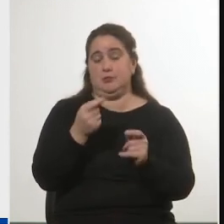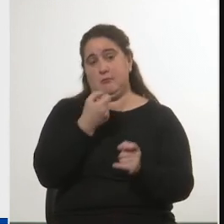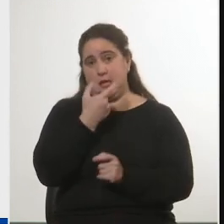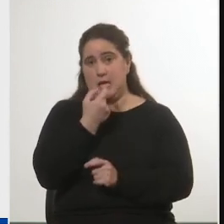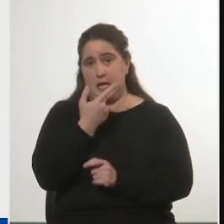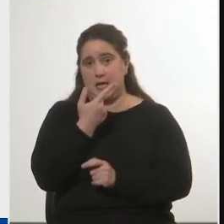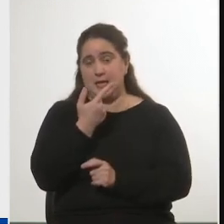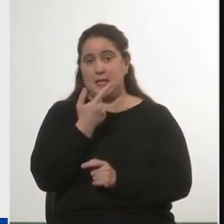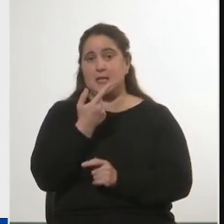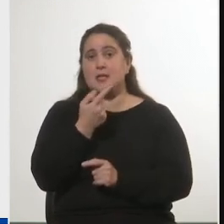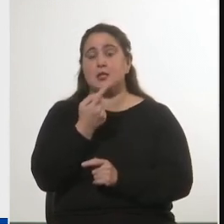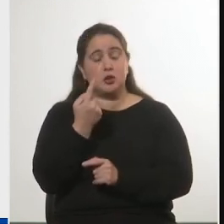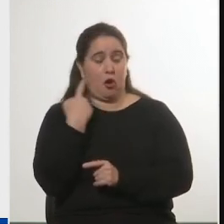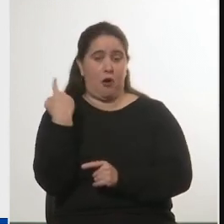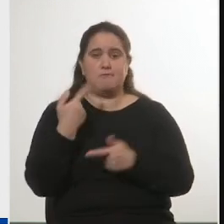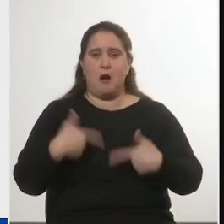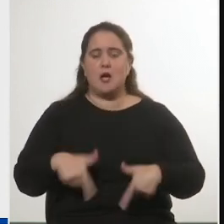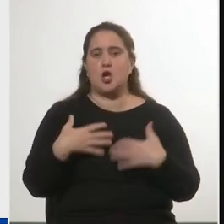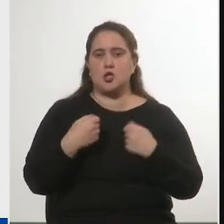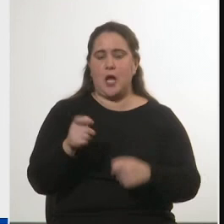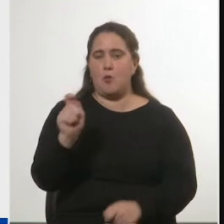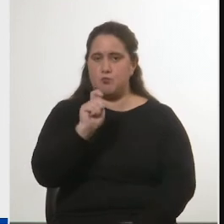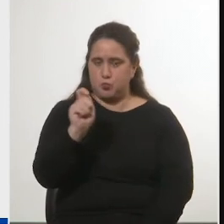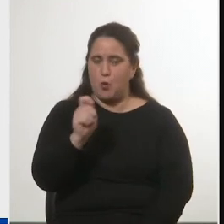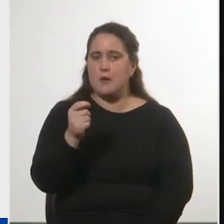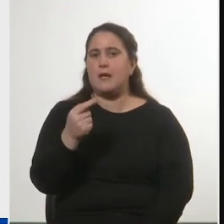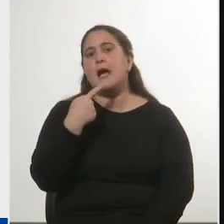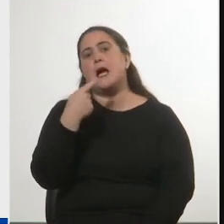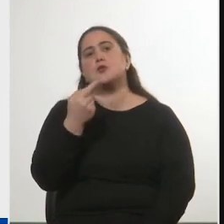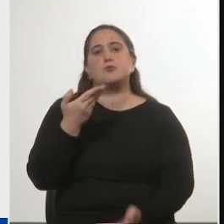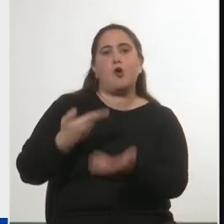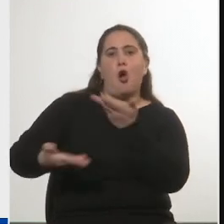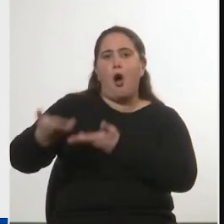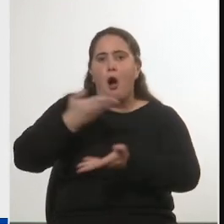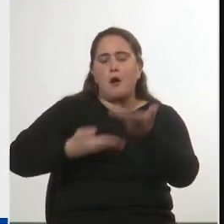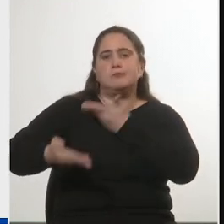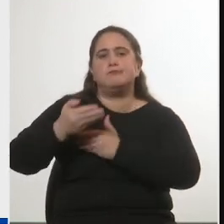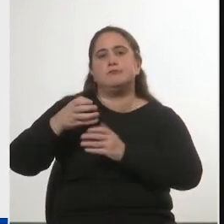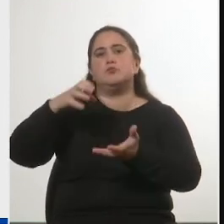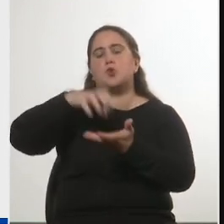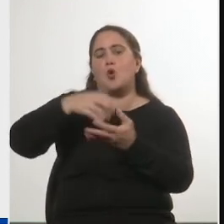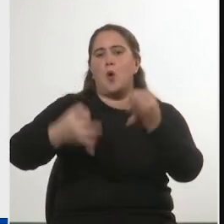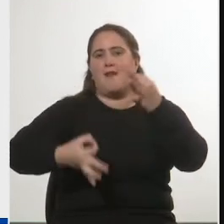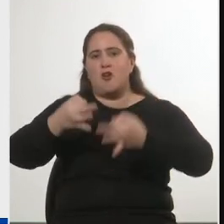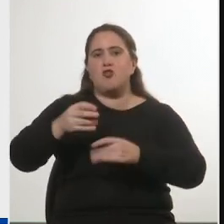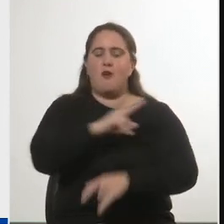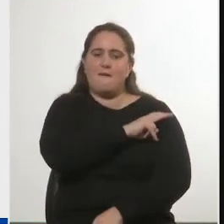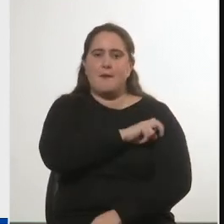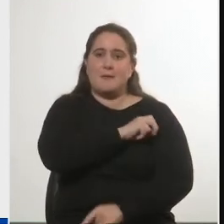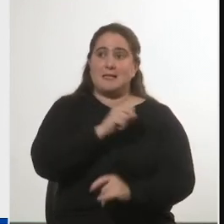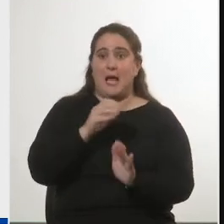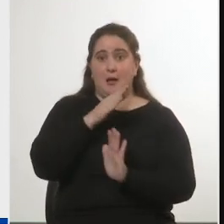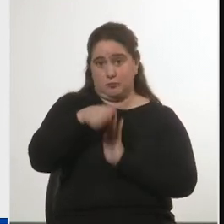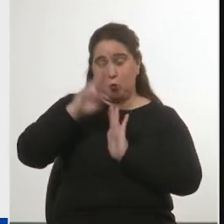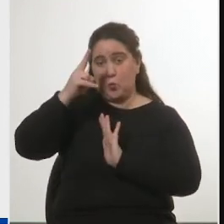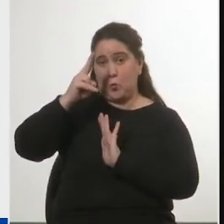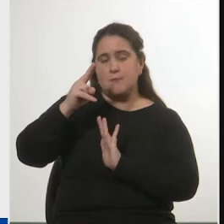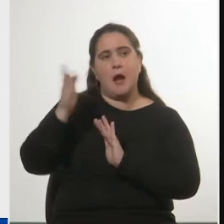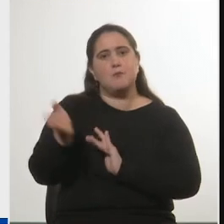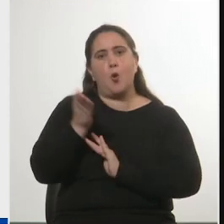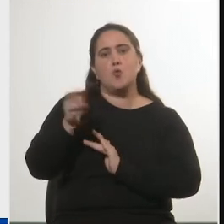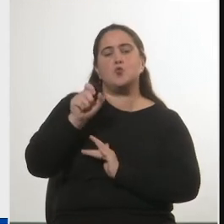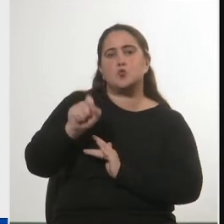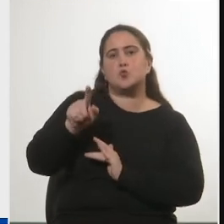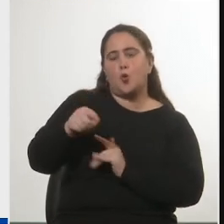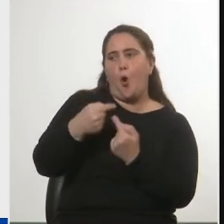los medicamentos del Ministerio de Salud Pública, interactuó con aquellos laboratorios farmacéuticos nacionales que para su producción o